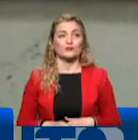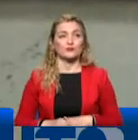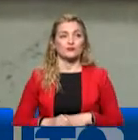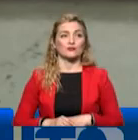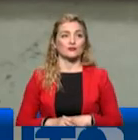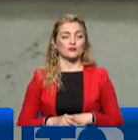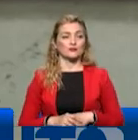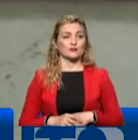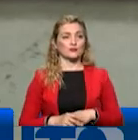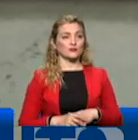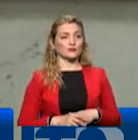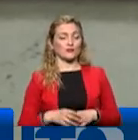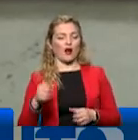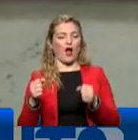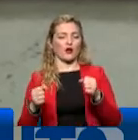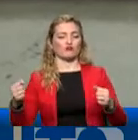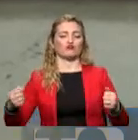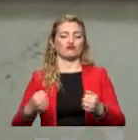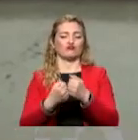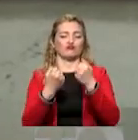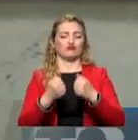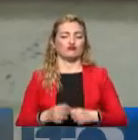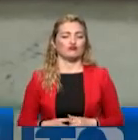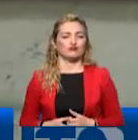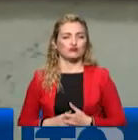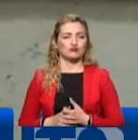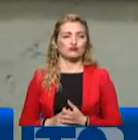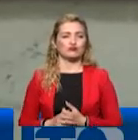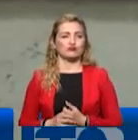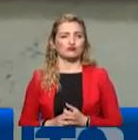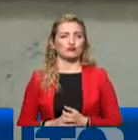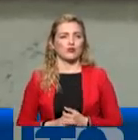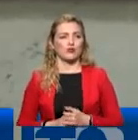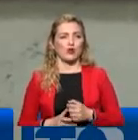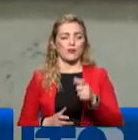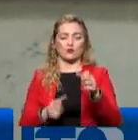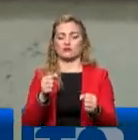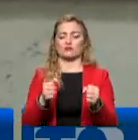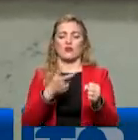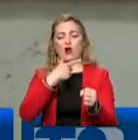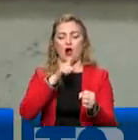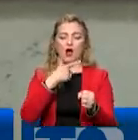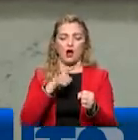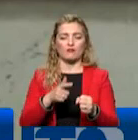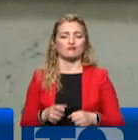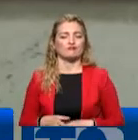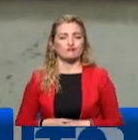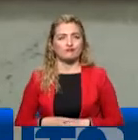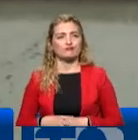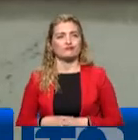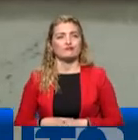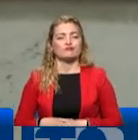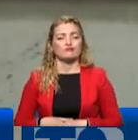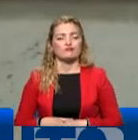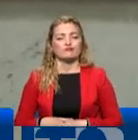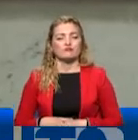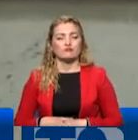eso obviamente, por una persona que estaba en estado etílico y que no sabía que tenía un arma en sus